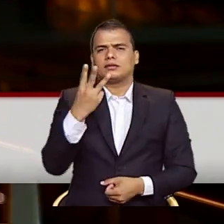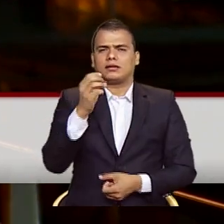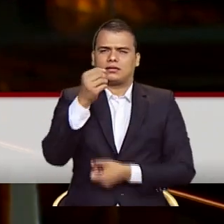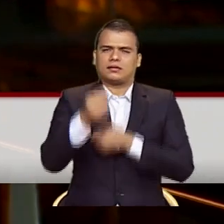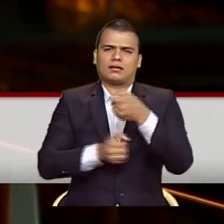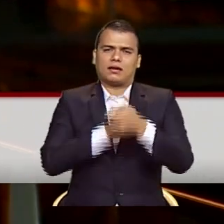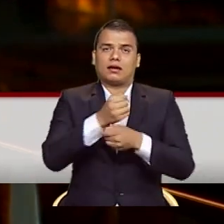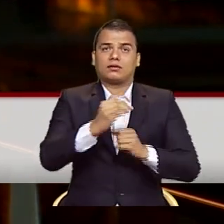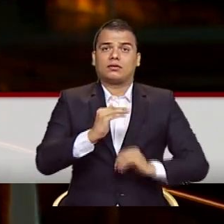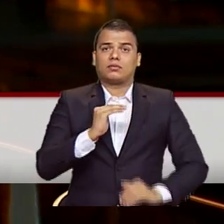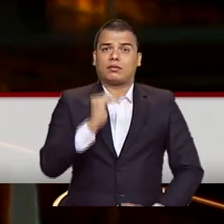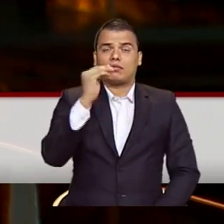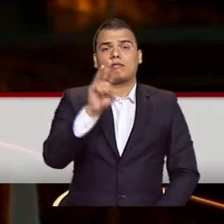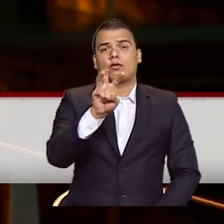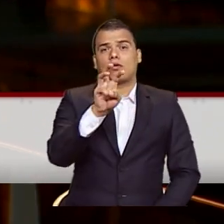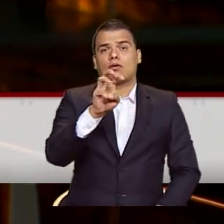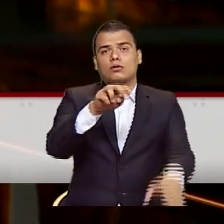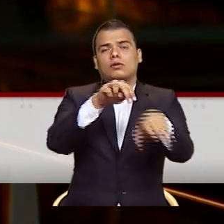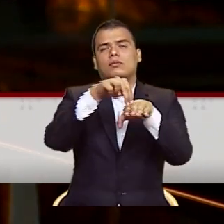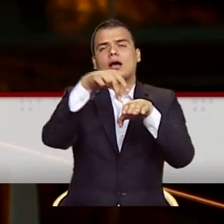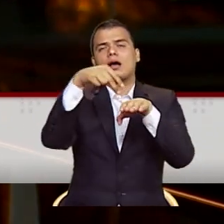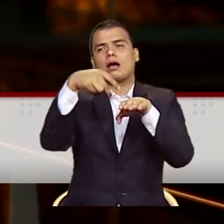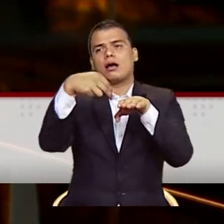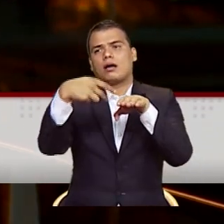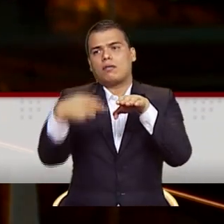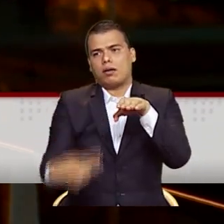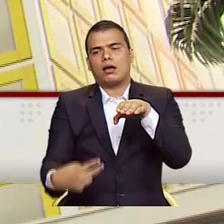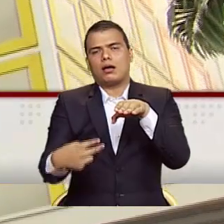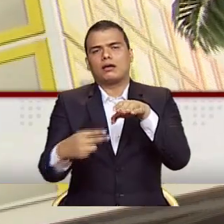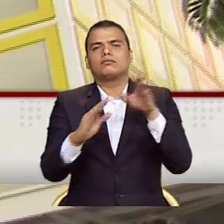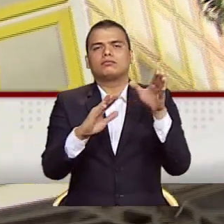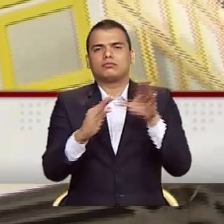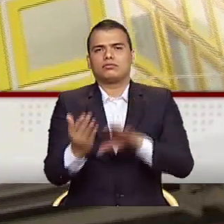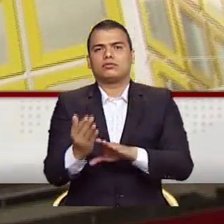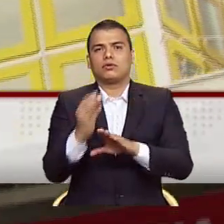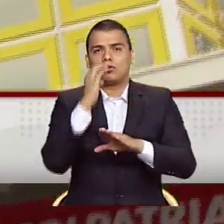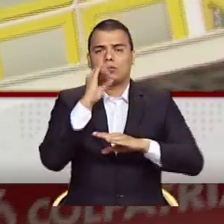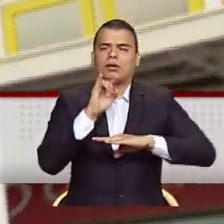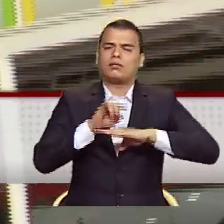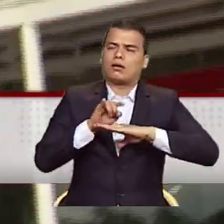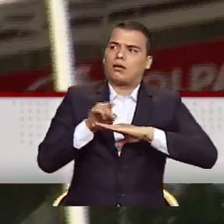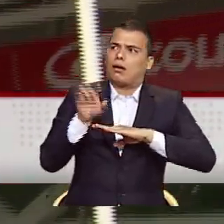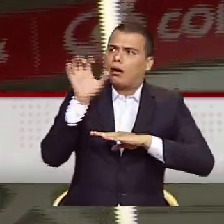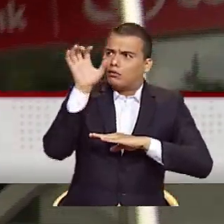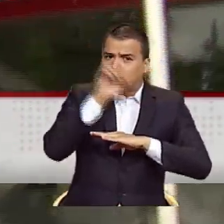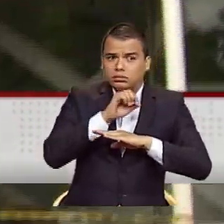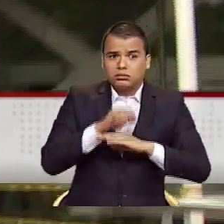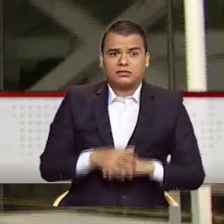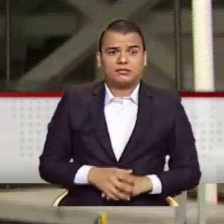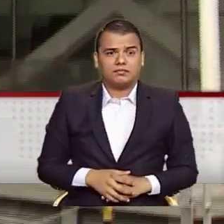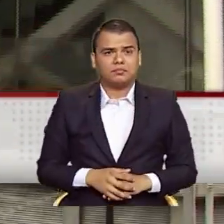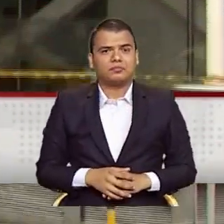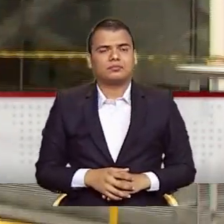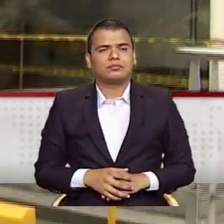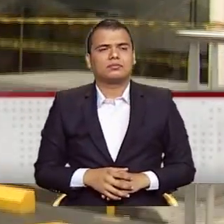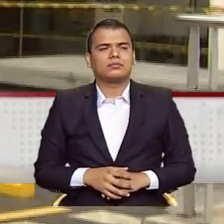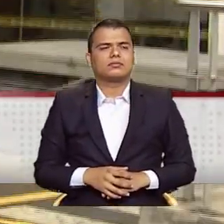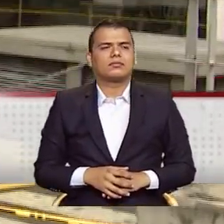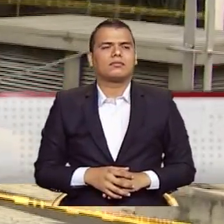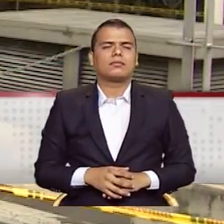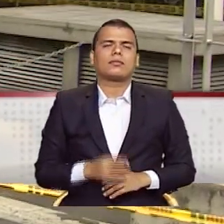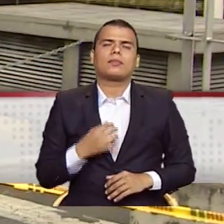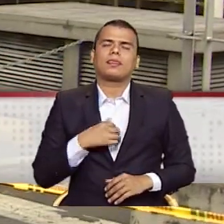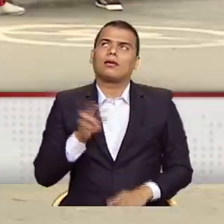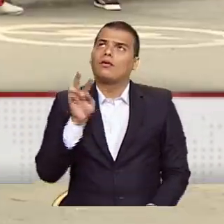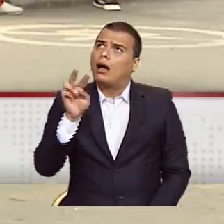desde un octavo piso. Un vigilante del sector presenció los hechos. Lo alcancé a ver, venía cuando venía del séptimo piso, octavo piso,